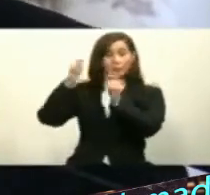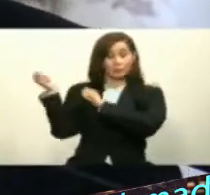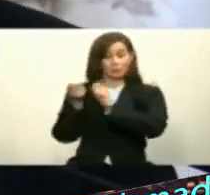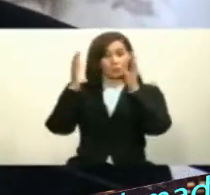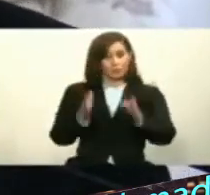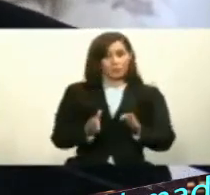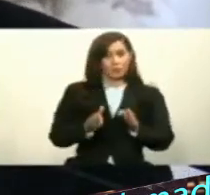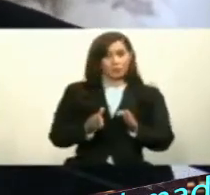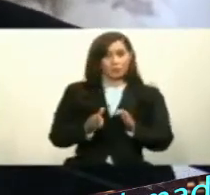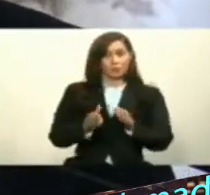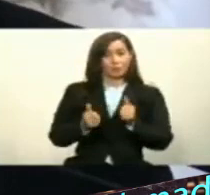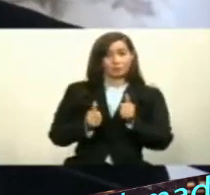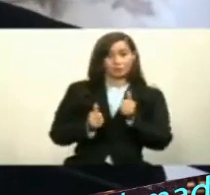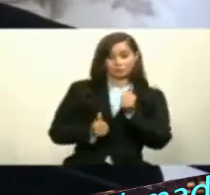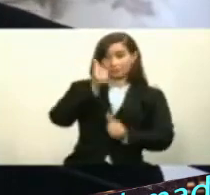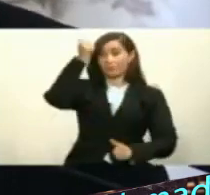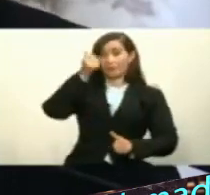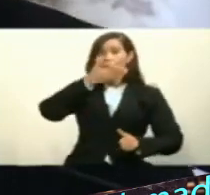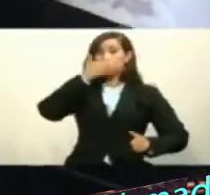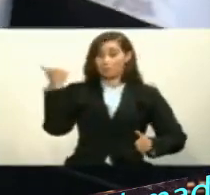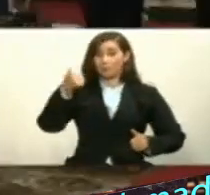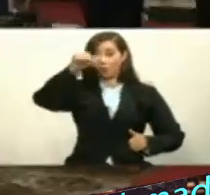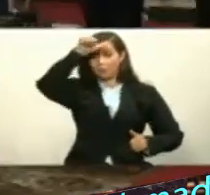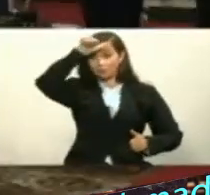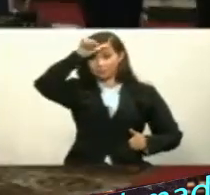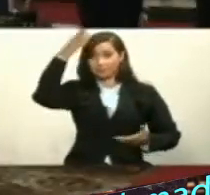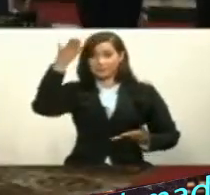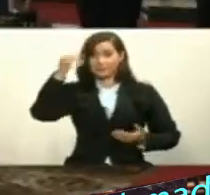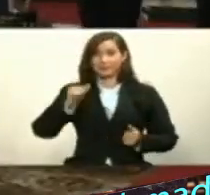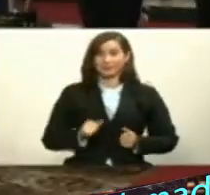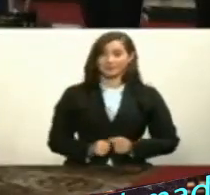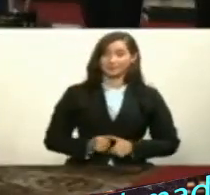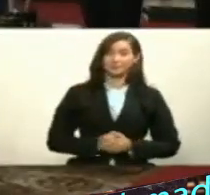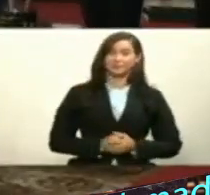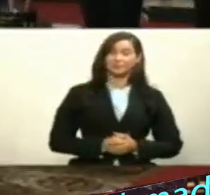que obviamente ganó el mejor, que somos nosotros, las Águilas Cibaeñas.